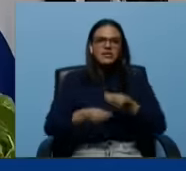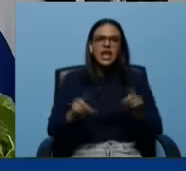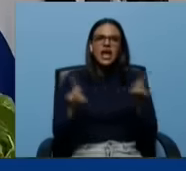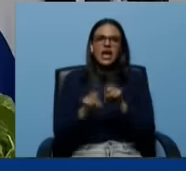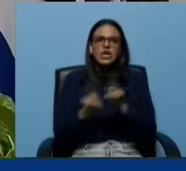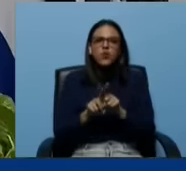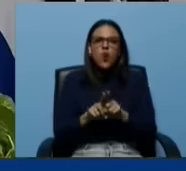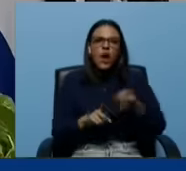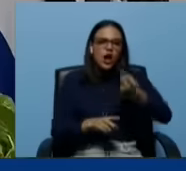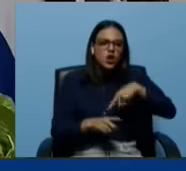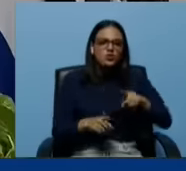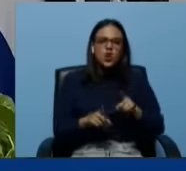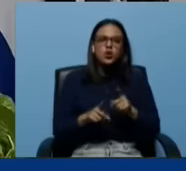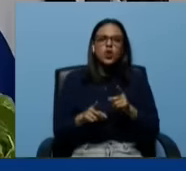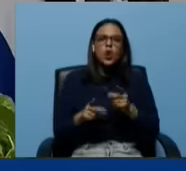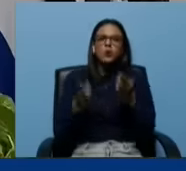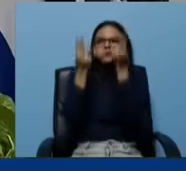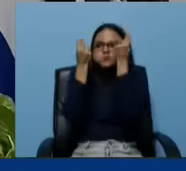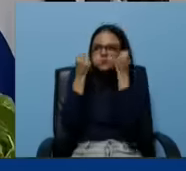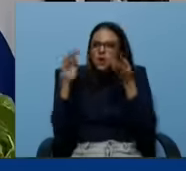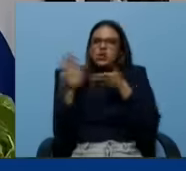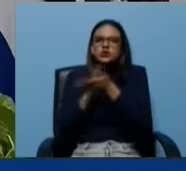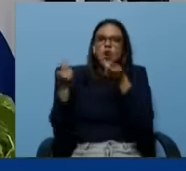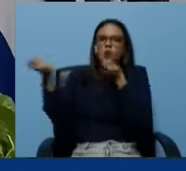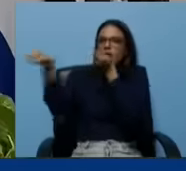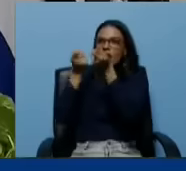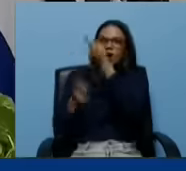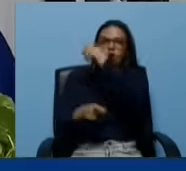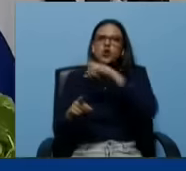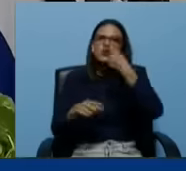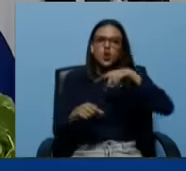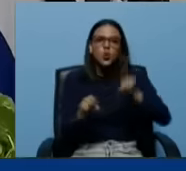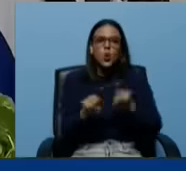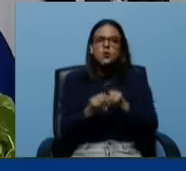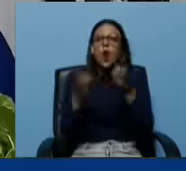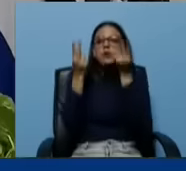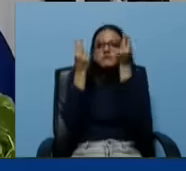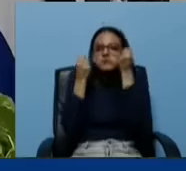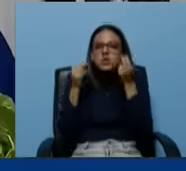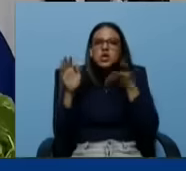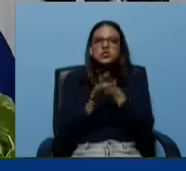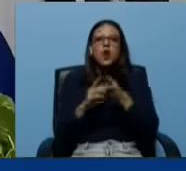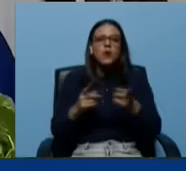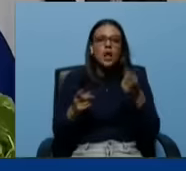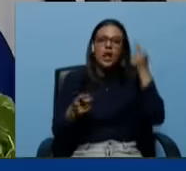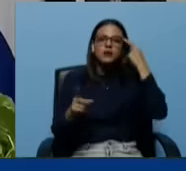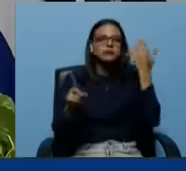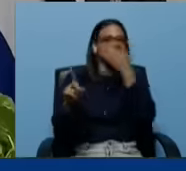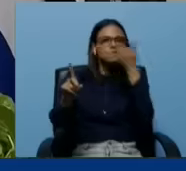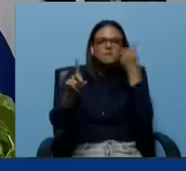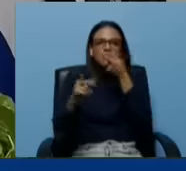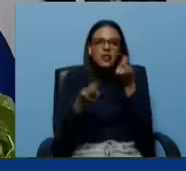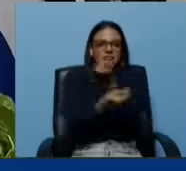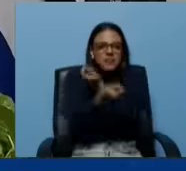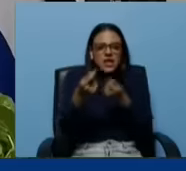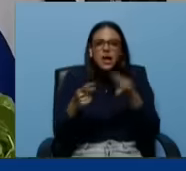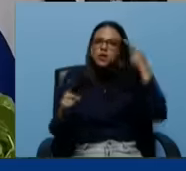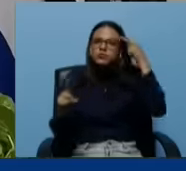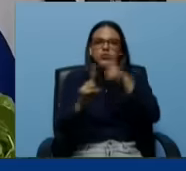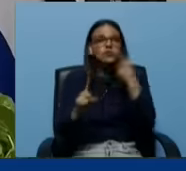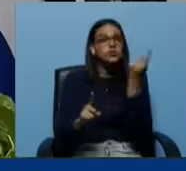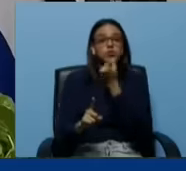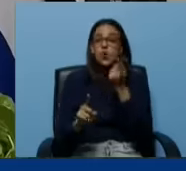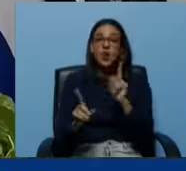criterios mercantilistas ni intereses egoístas de ganancias empresariales o beneficios nacionales